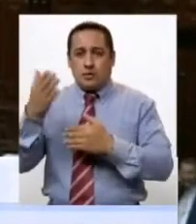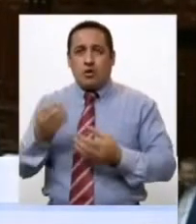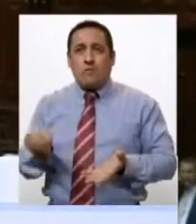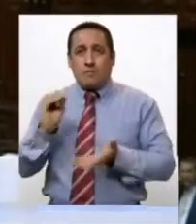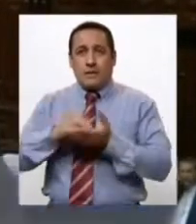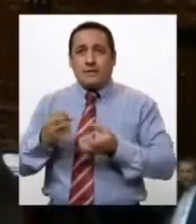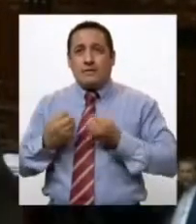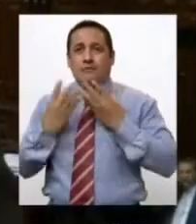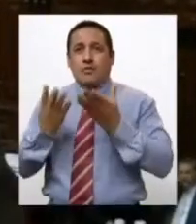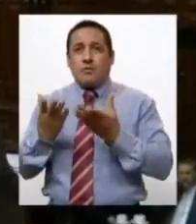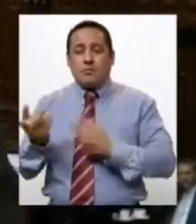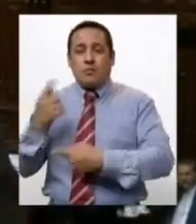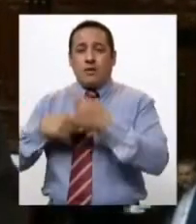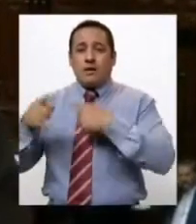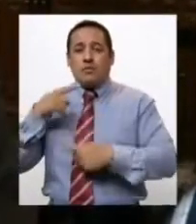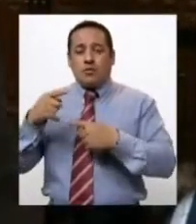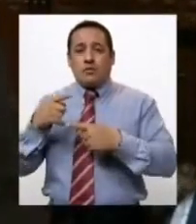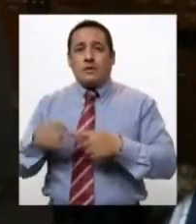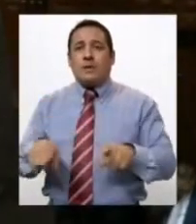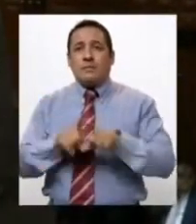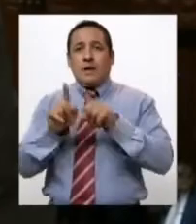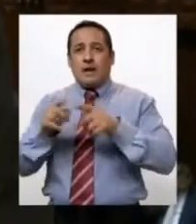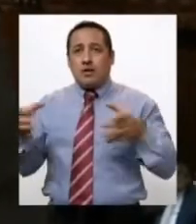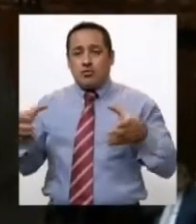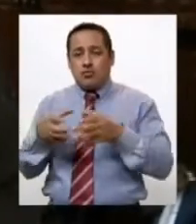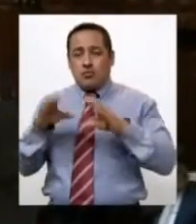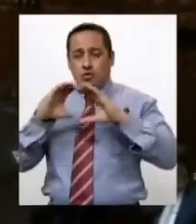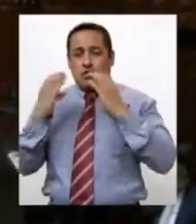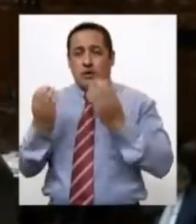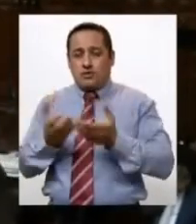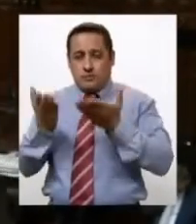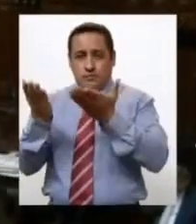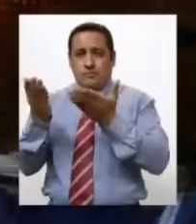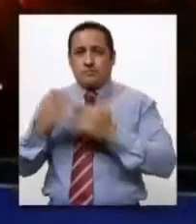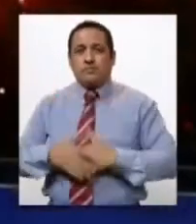más información seguramente volveremos a la sede de la Representación Nacional. Paola. Bien,